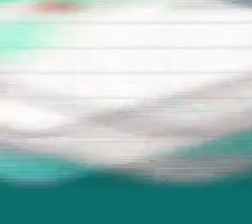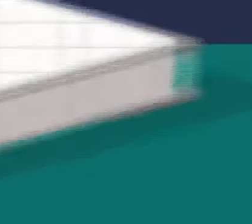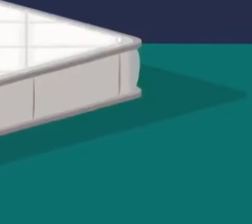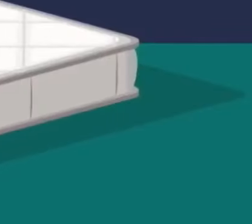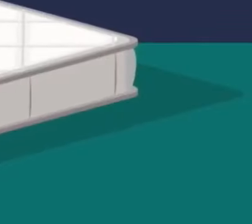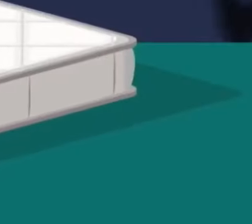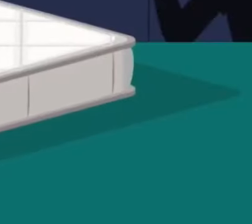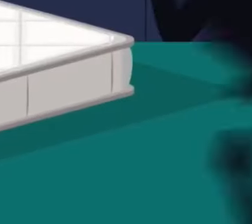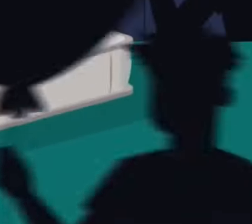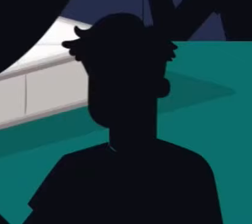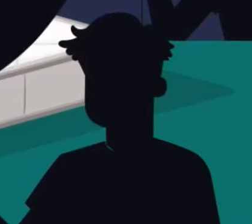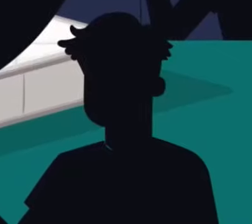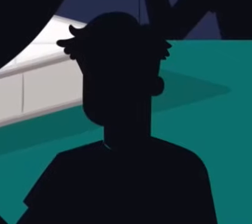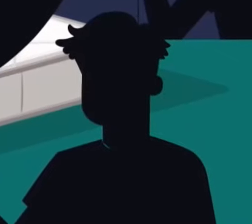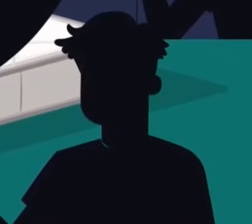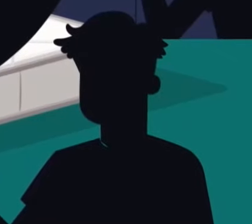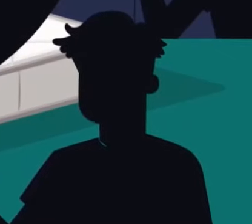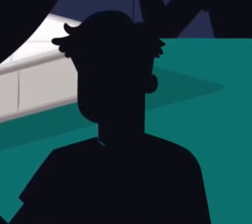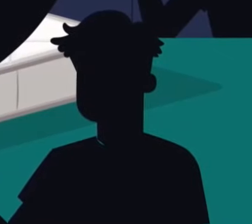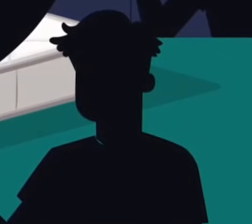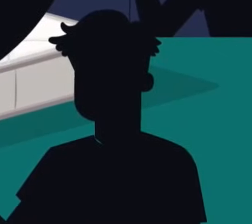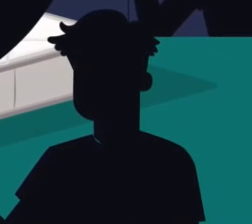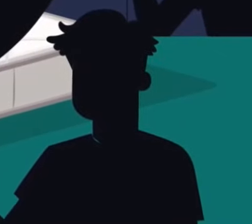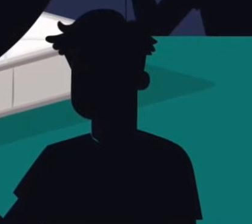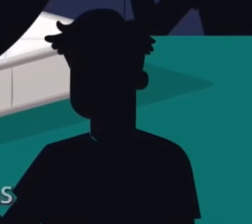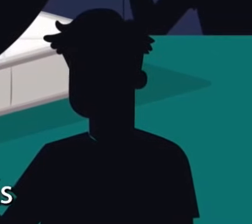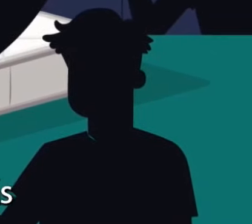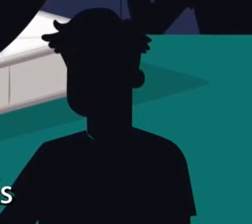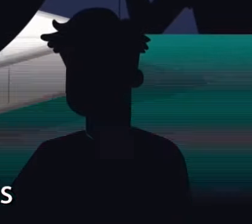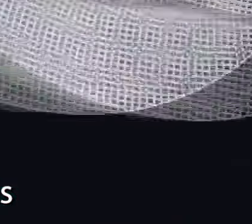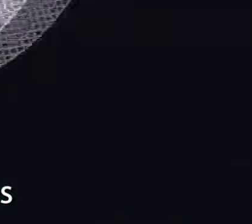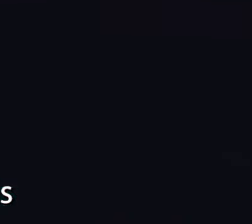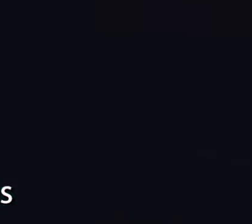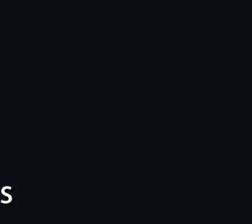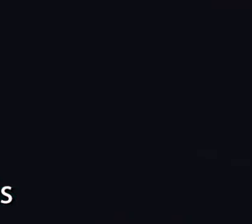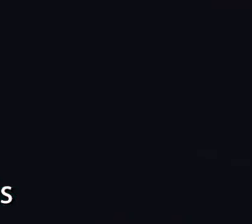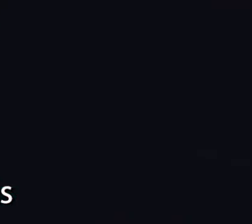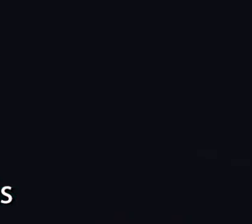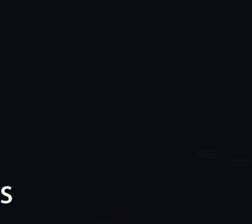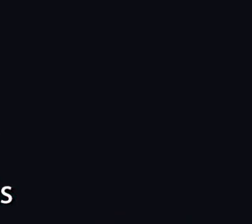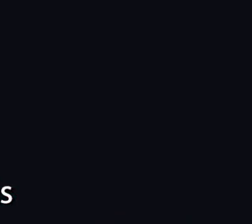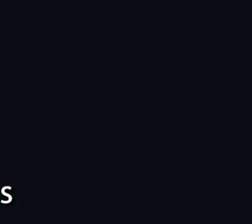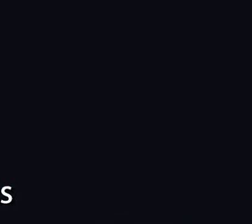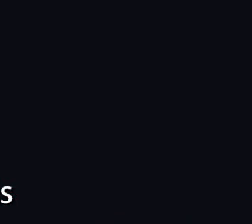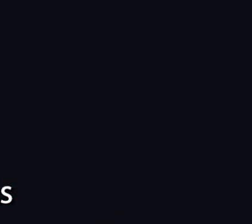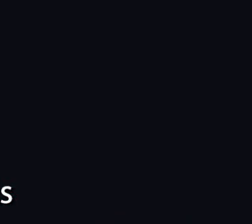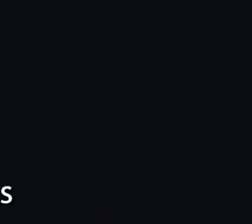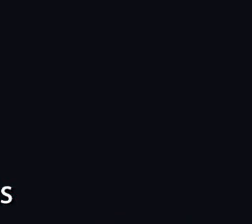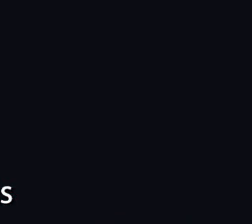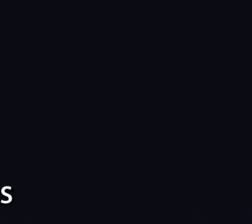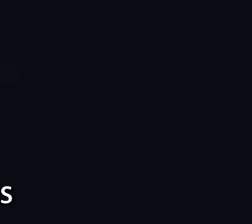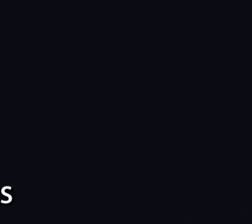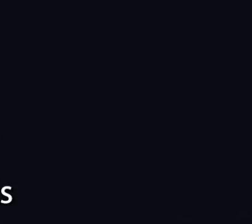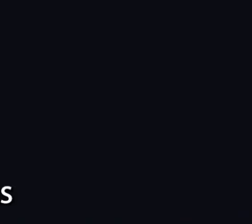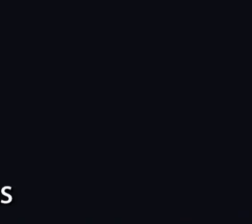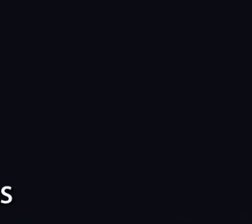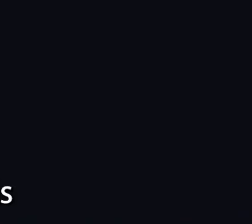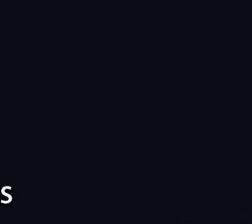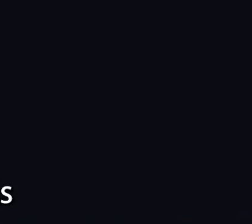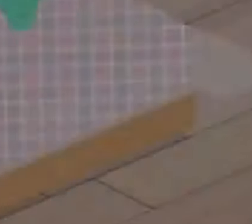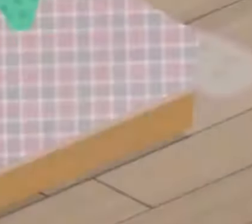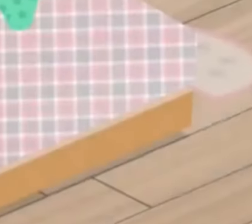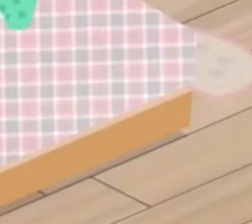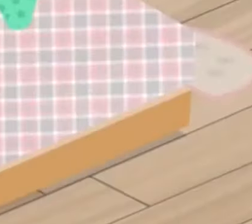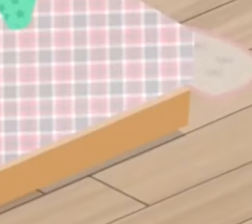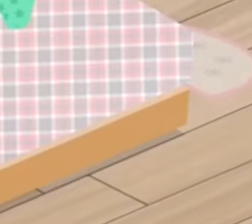colchón. Pero ¿qué pasa si utilizan nuestra información para otra cosa? Las plataformas filtran nuestros datos para presentarnos la